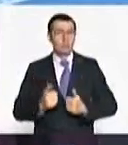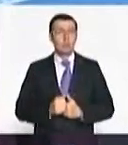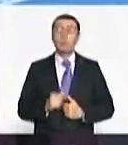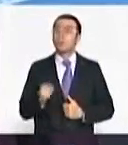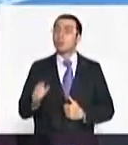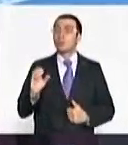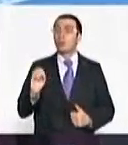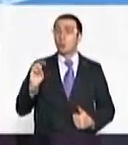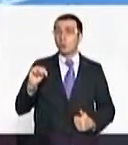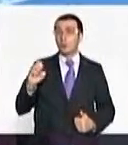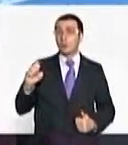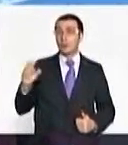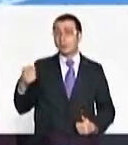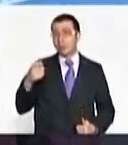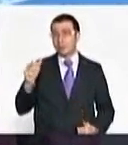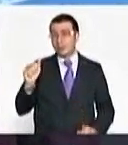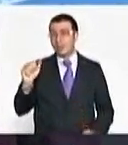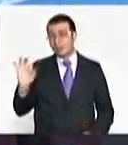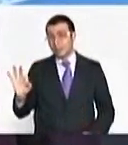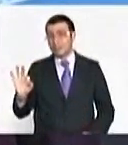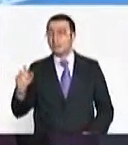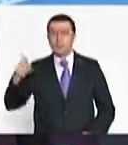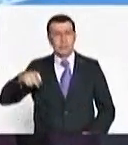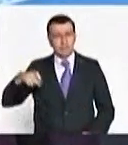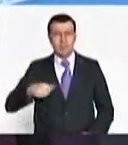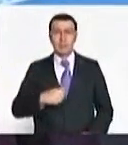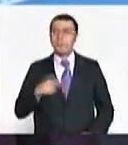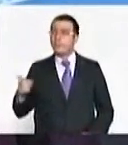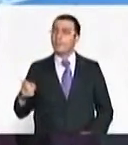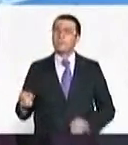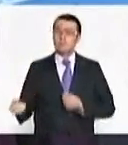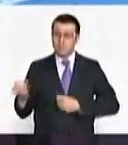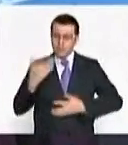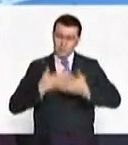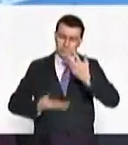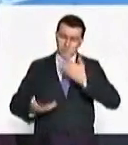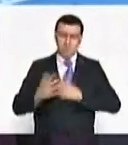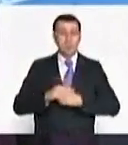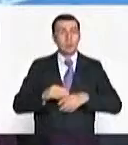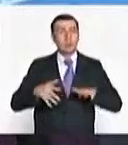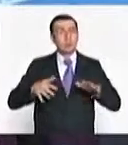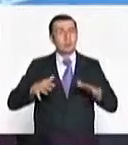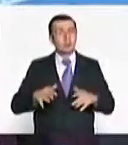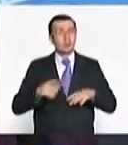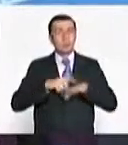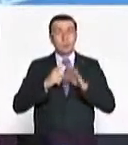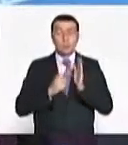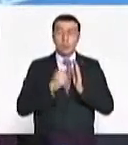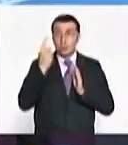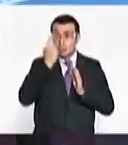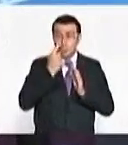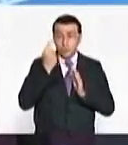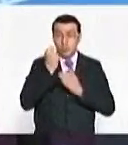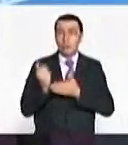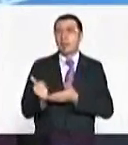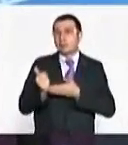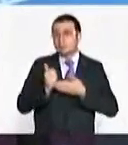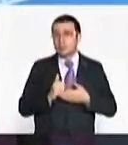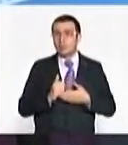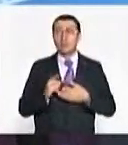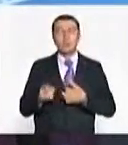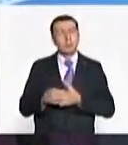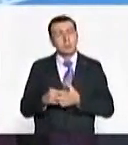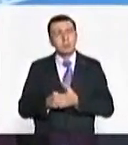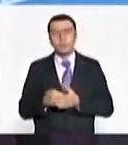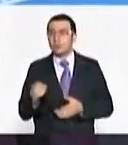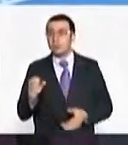es fundamental para la salud porque hace parte de las membranas celulares, hace parte del sistema nervioso central, hace parte del ojo, hace parte del endotelio de